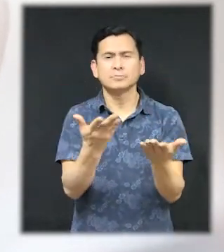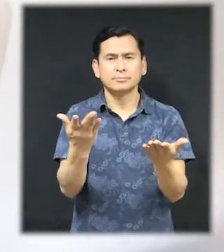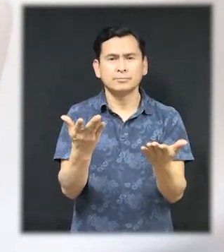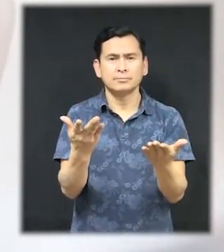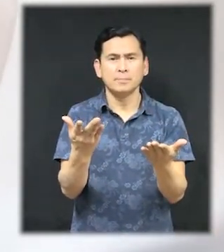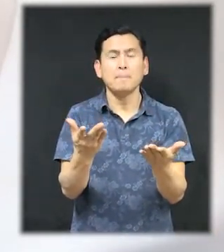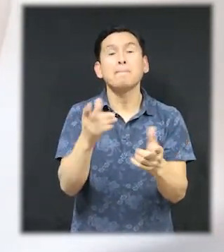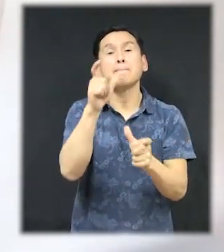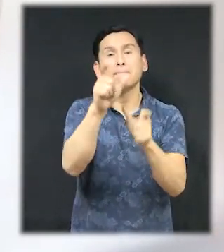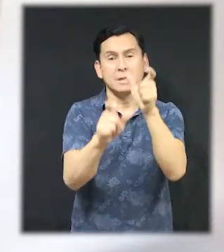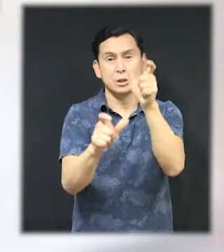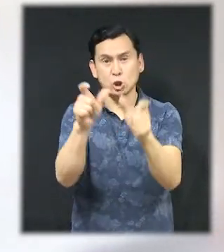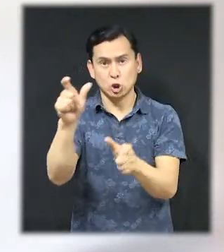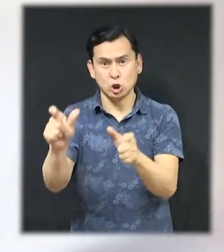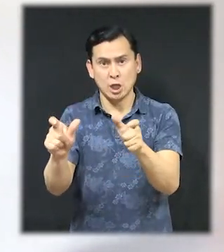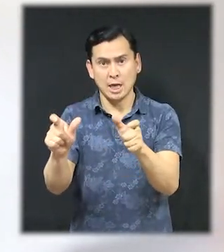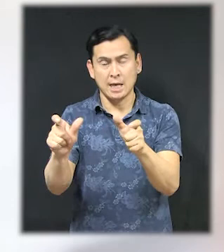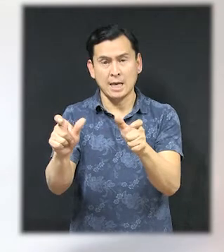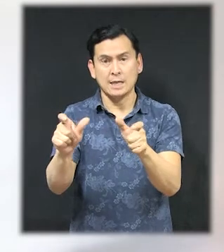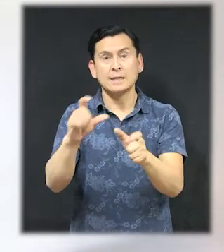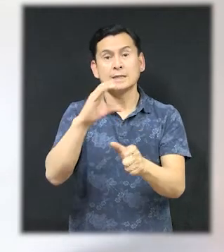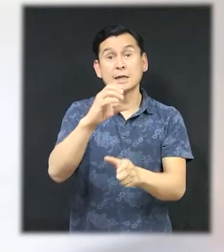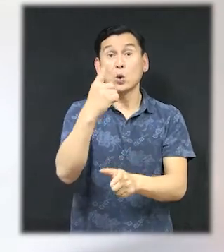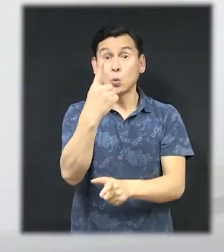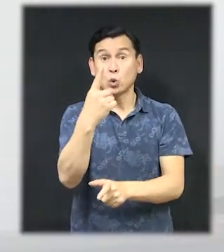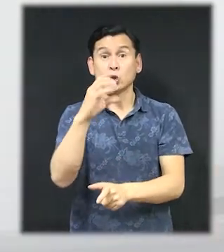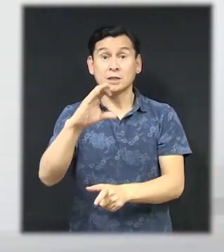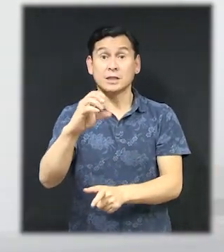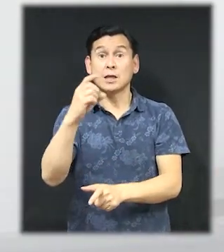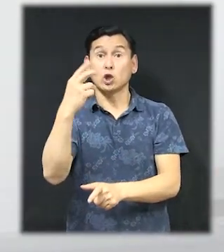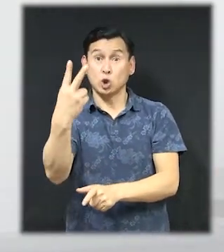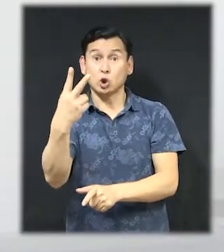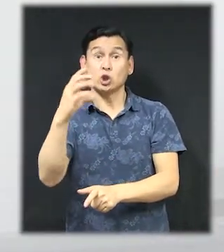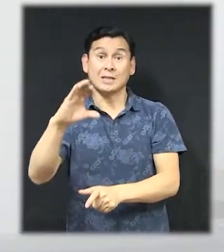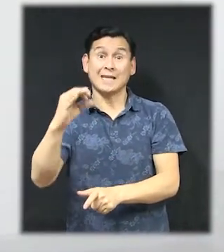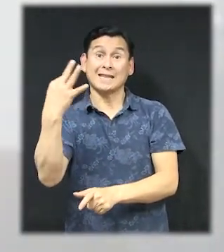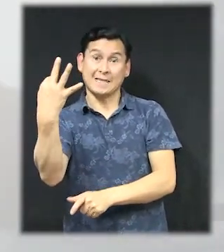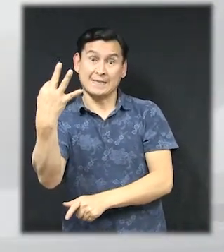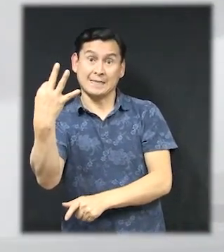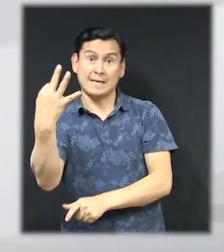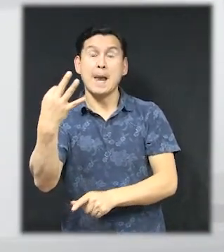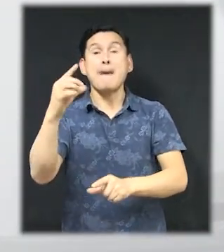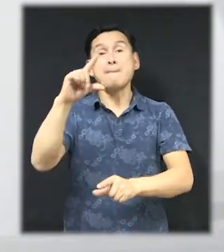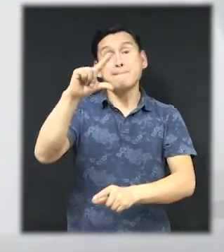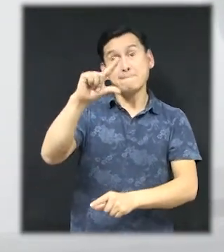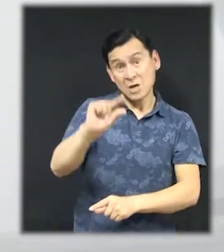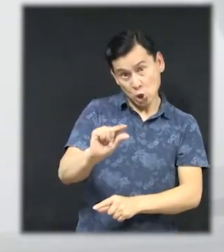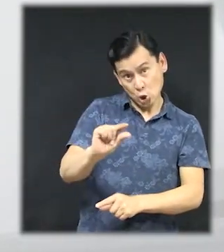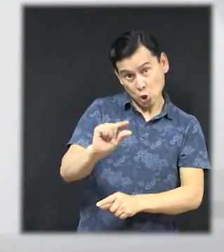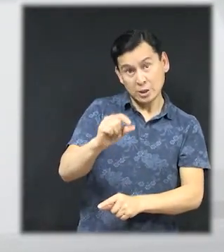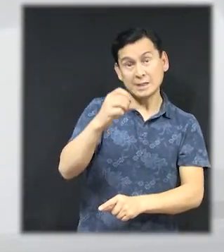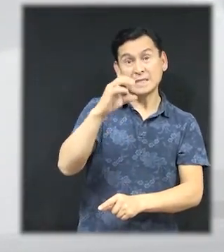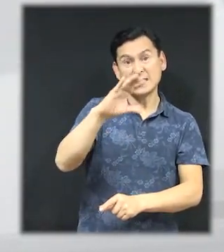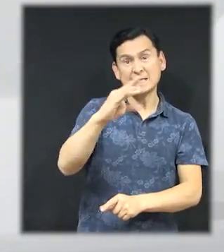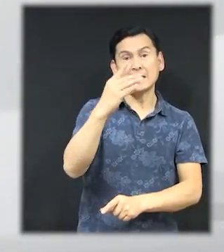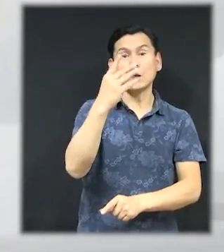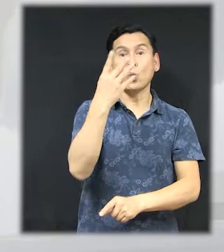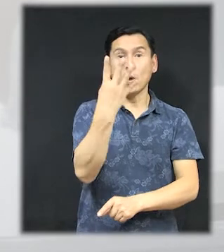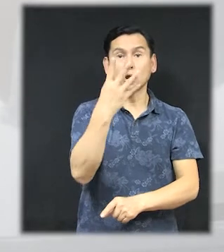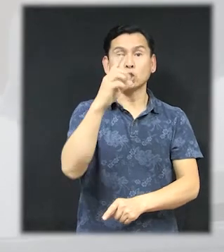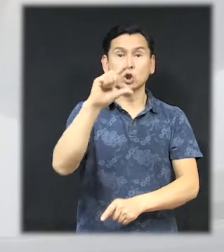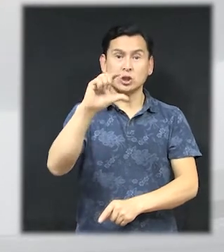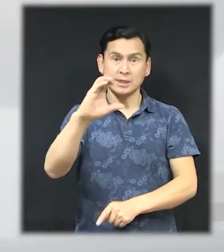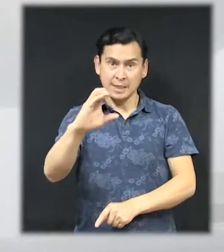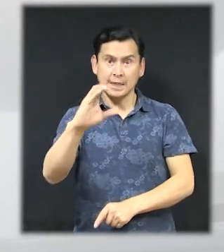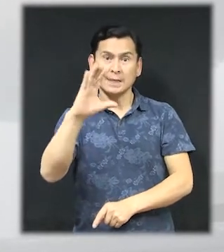menor incidencia en los C4 y C5, que son las morbilidades generales que habitualmente nosotros quisiéramos que se atendieran en la